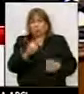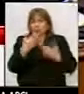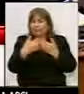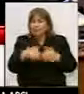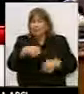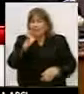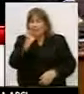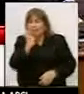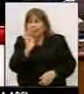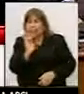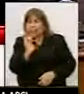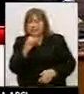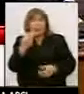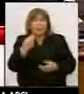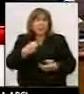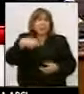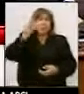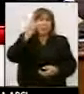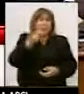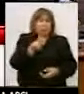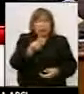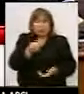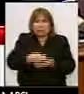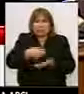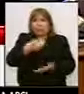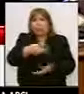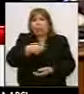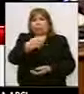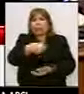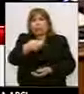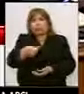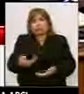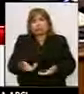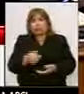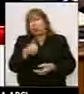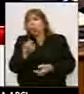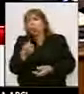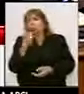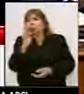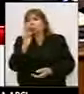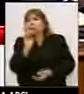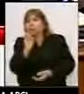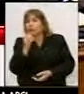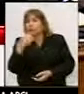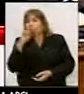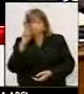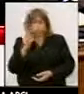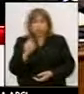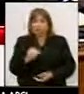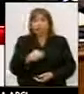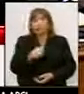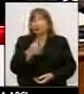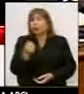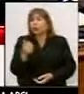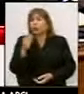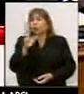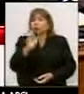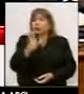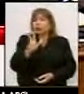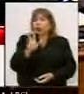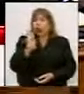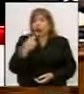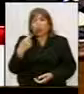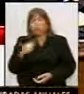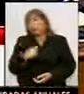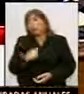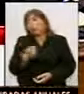de 600 millones está apacuzaco, hoknin 60 millones, hoknin 37 millones,